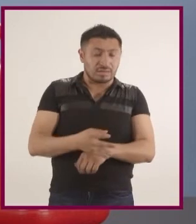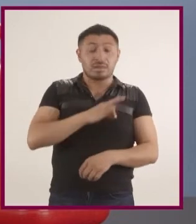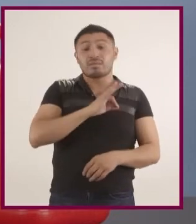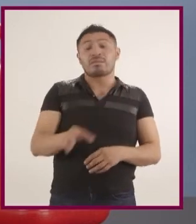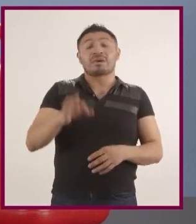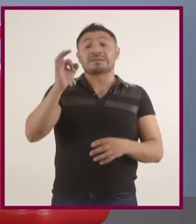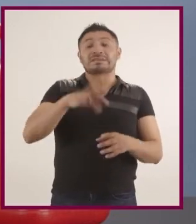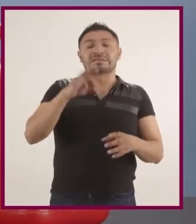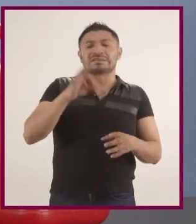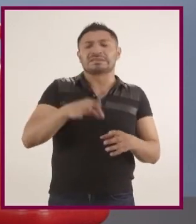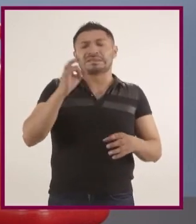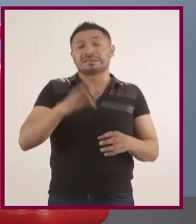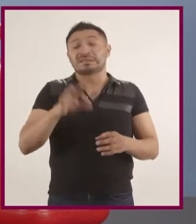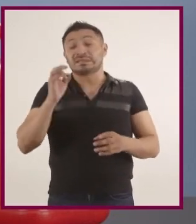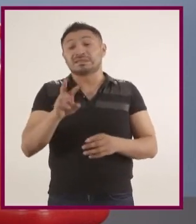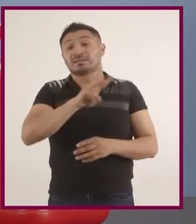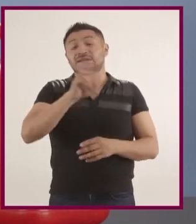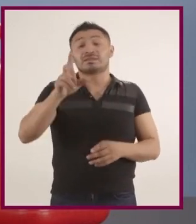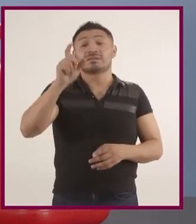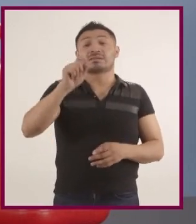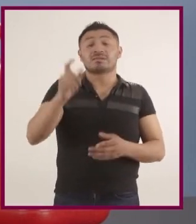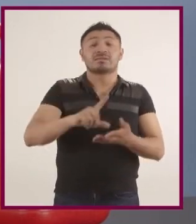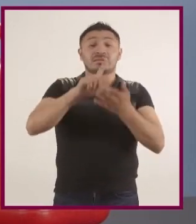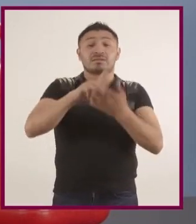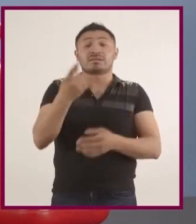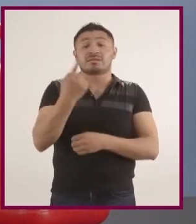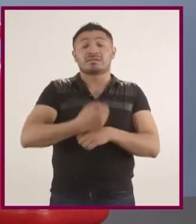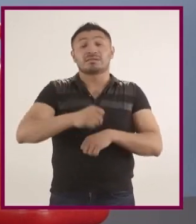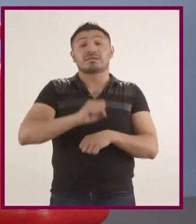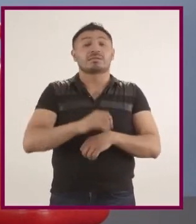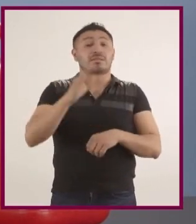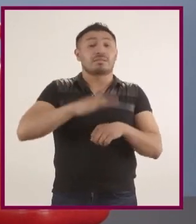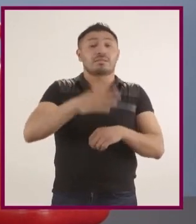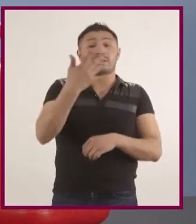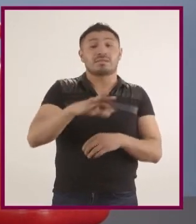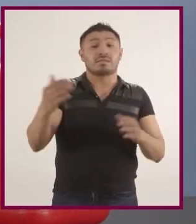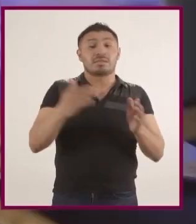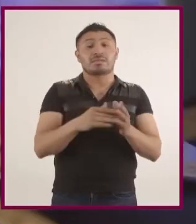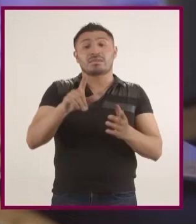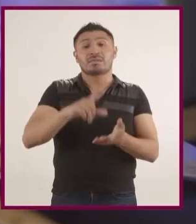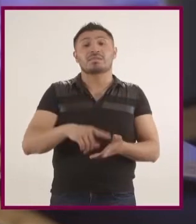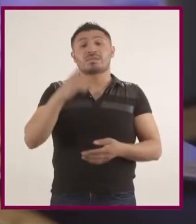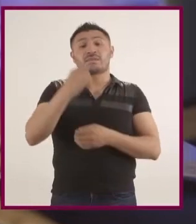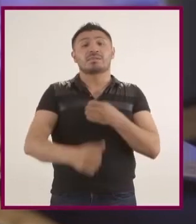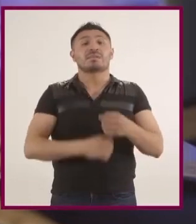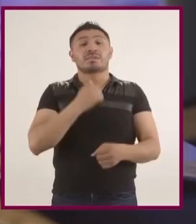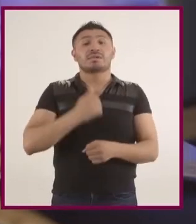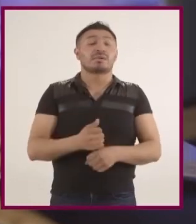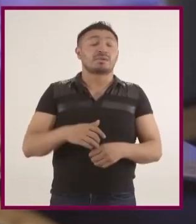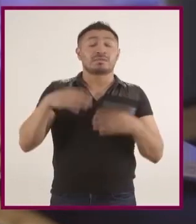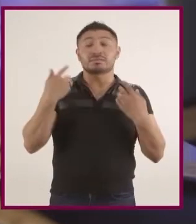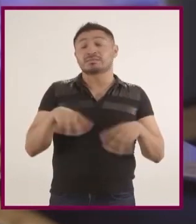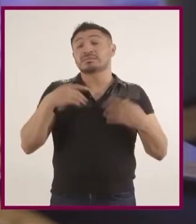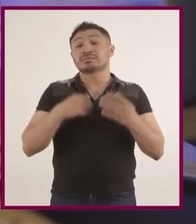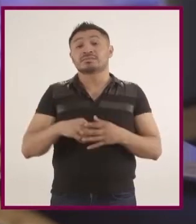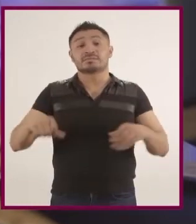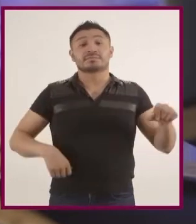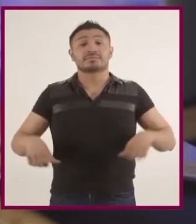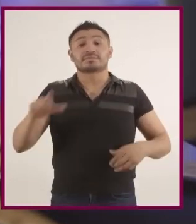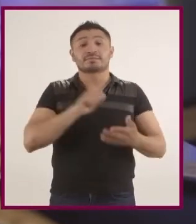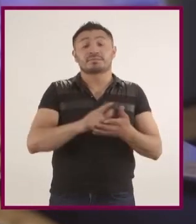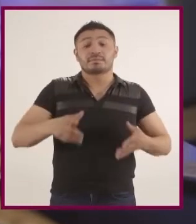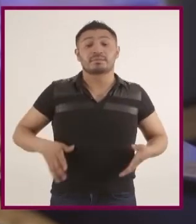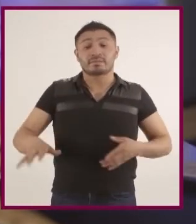hasta de 320 litros a la semana o más de 10.000 litros al año y para las actividades como limpiar el patio